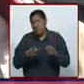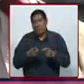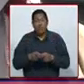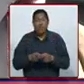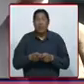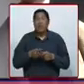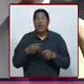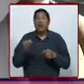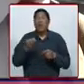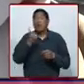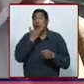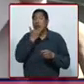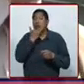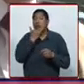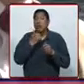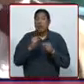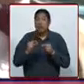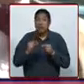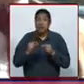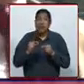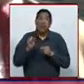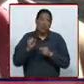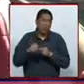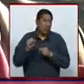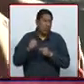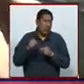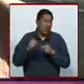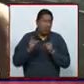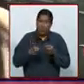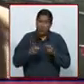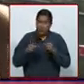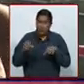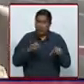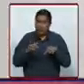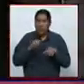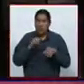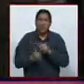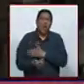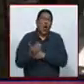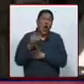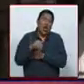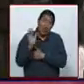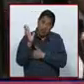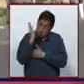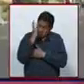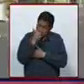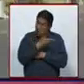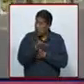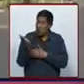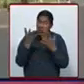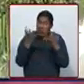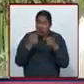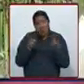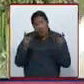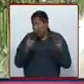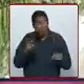Hoy descansamos de la bulla, por lo menos un poquito. Sí, así debería ser todos los días, ¿no?